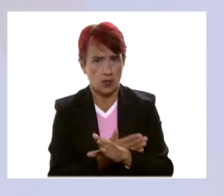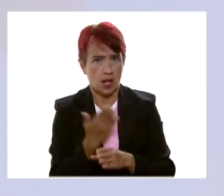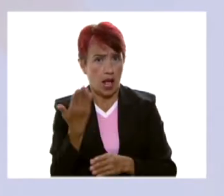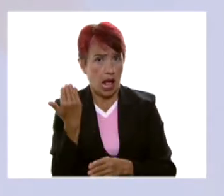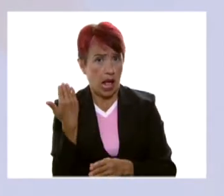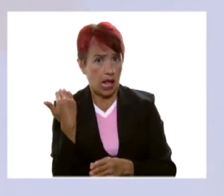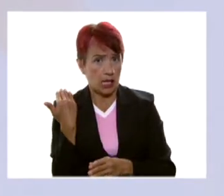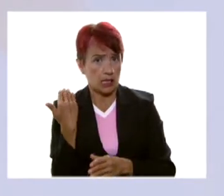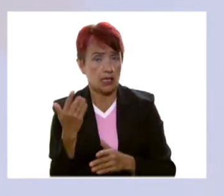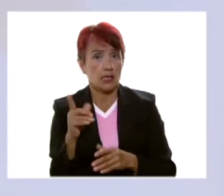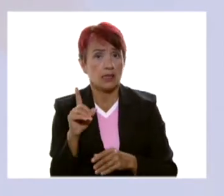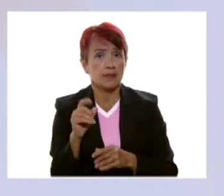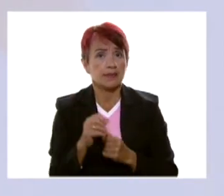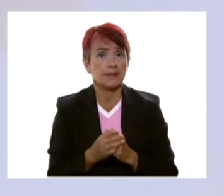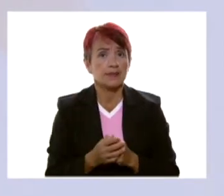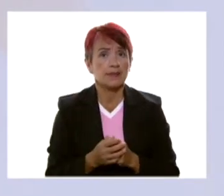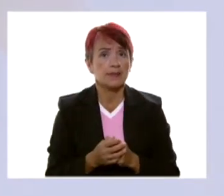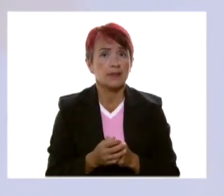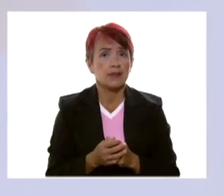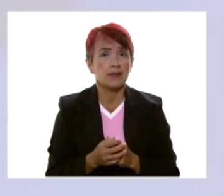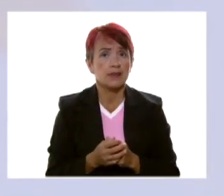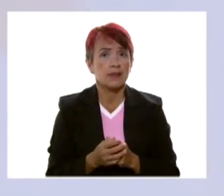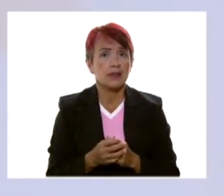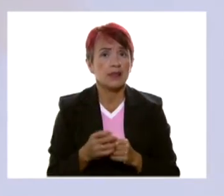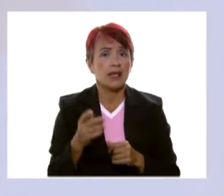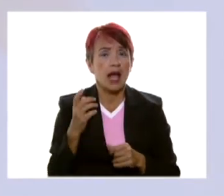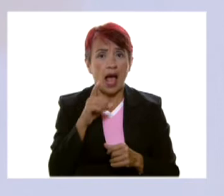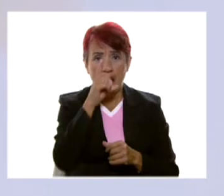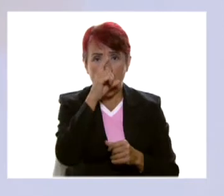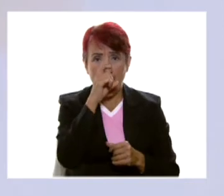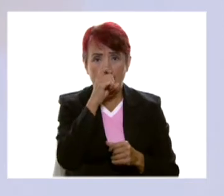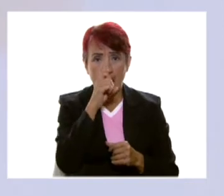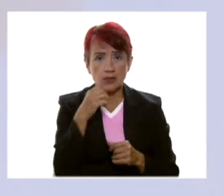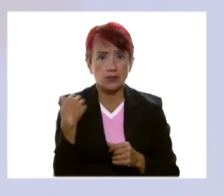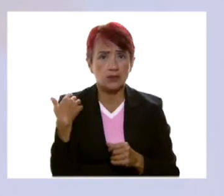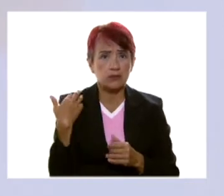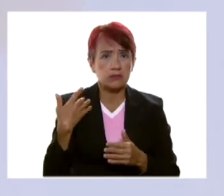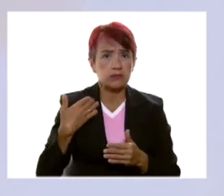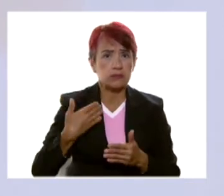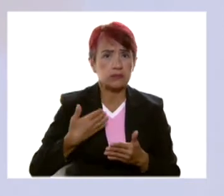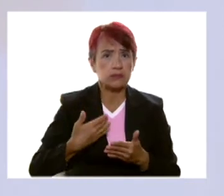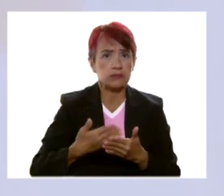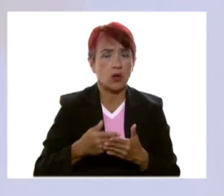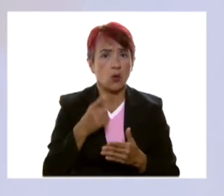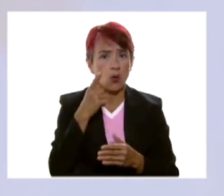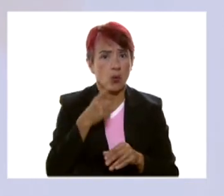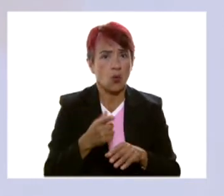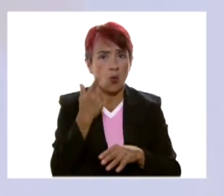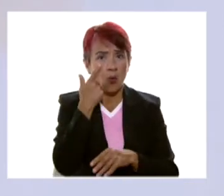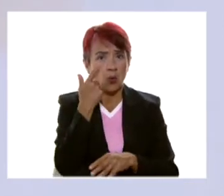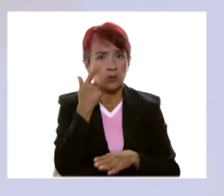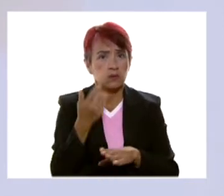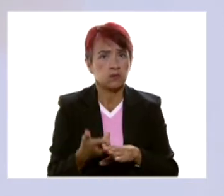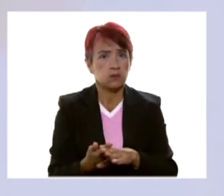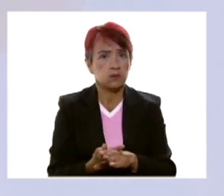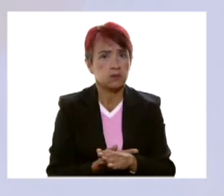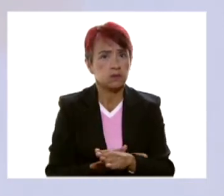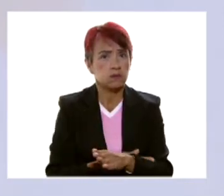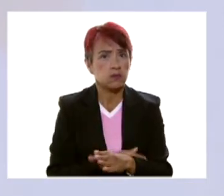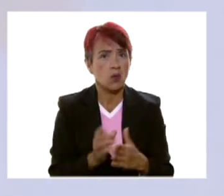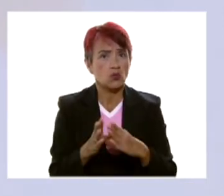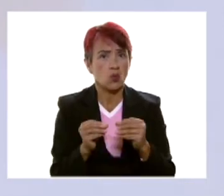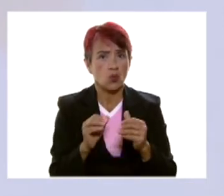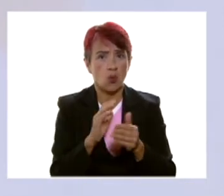urbes, sino ellos también a través del tiempo han ido manteniendo sus costumbres, sus tradiciones a través de algunos